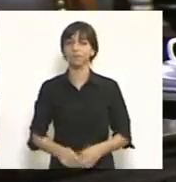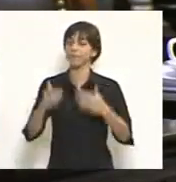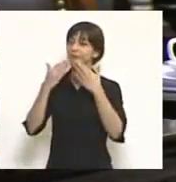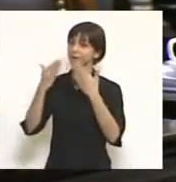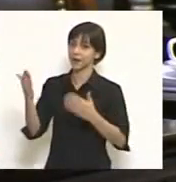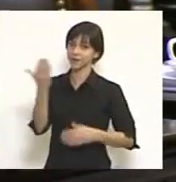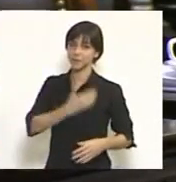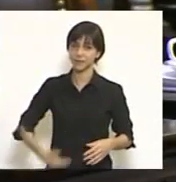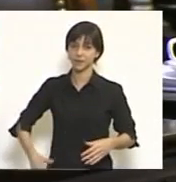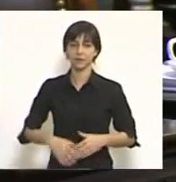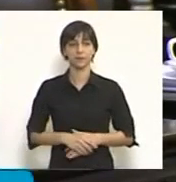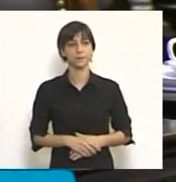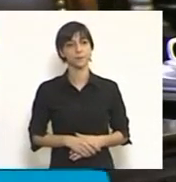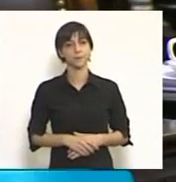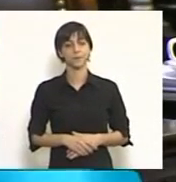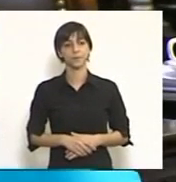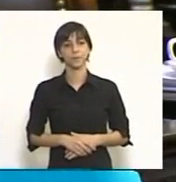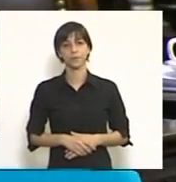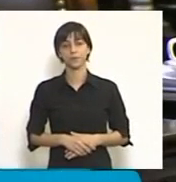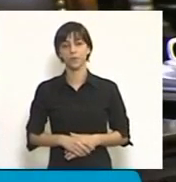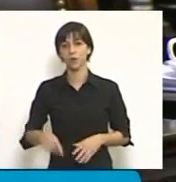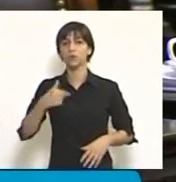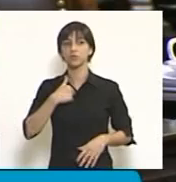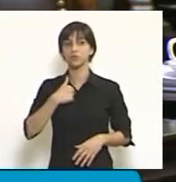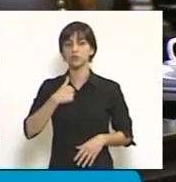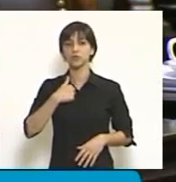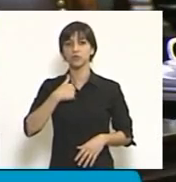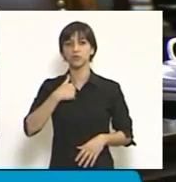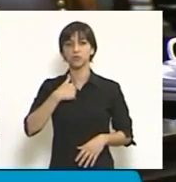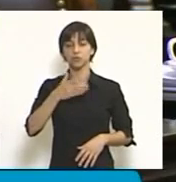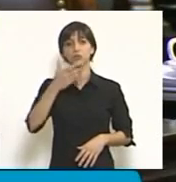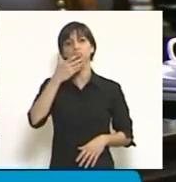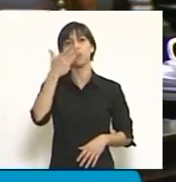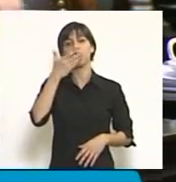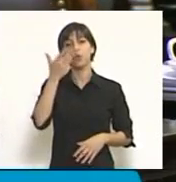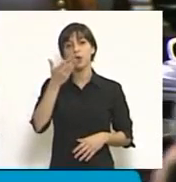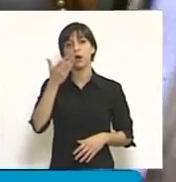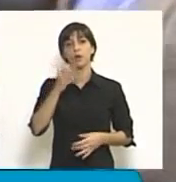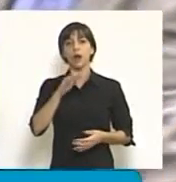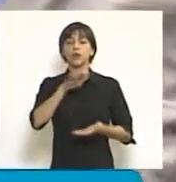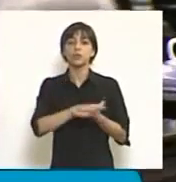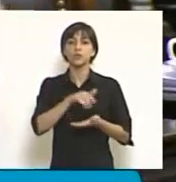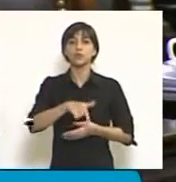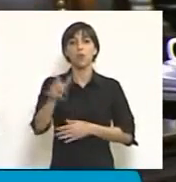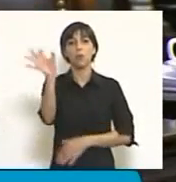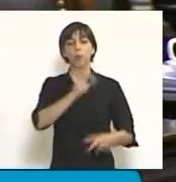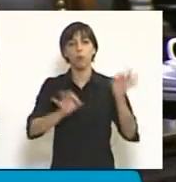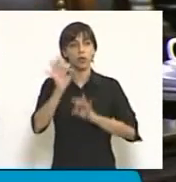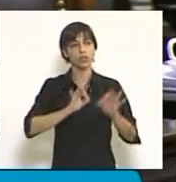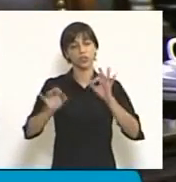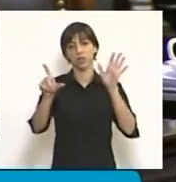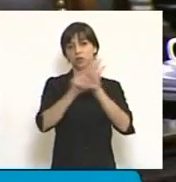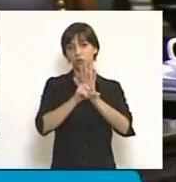Gracias, señora presidenta. Yo me voy a referir al proyecto de ley venido